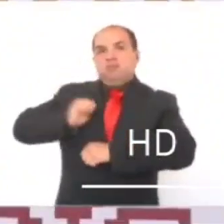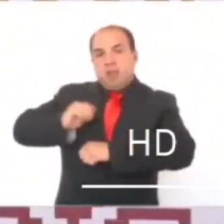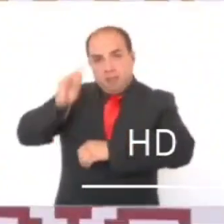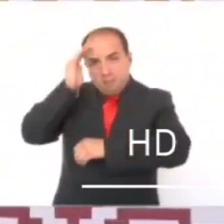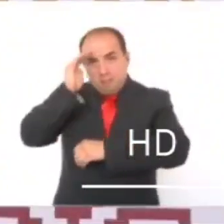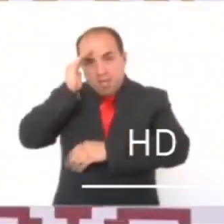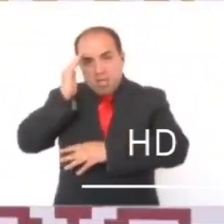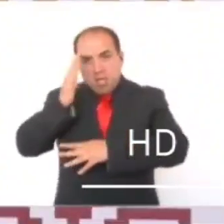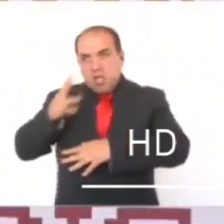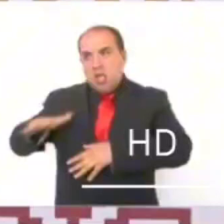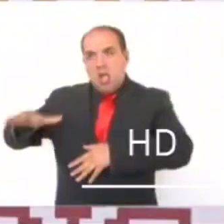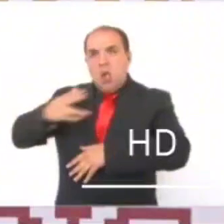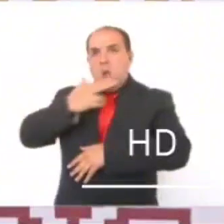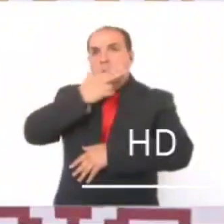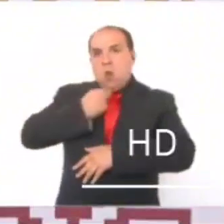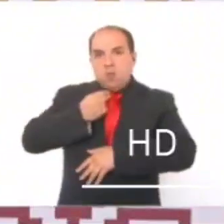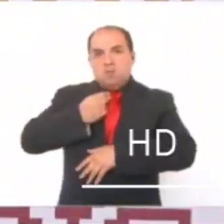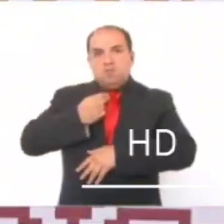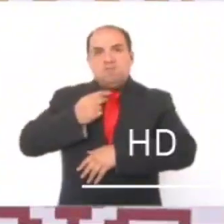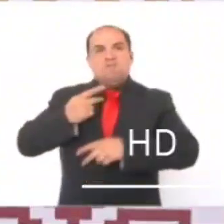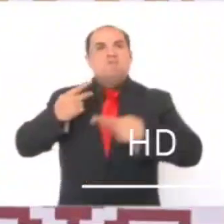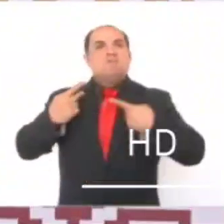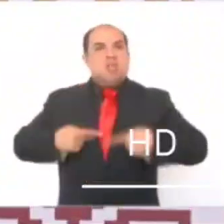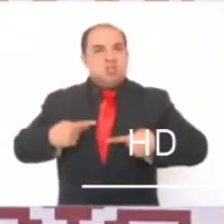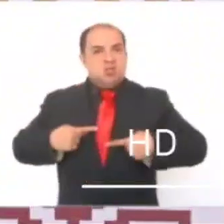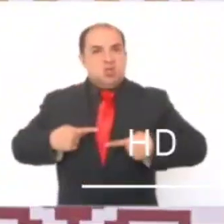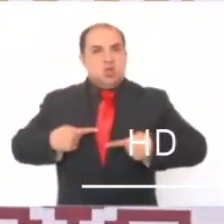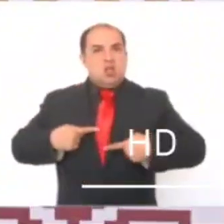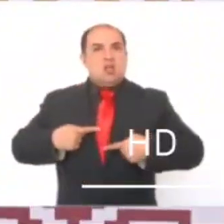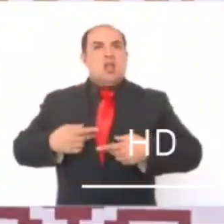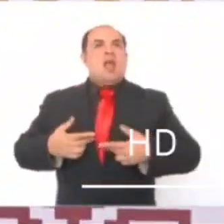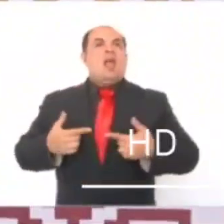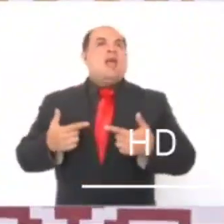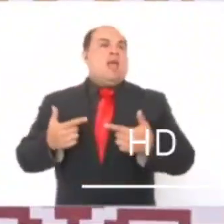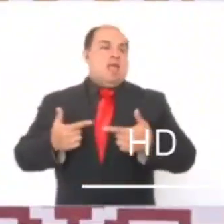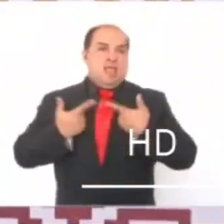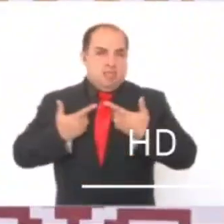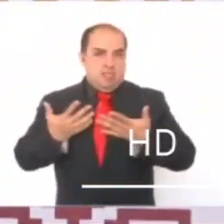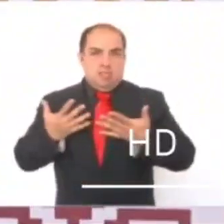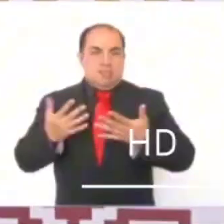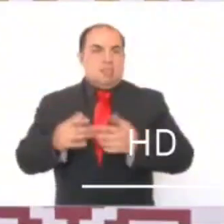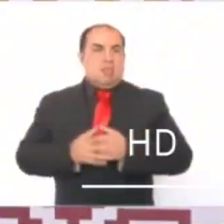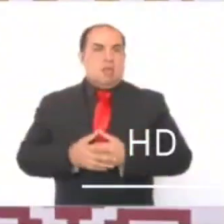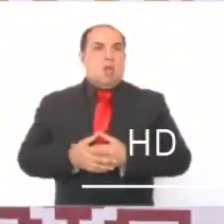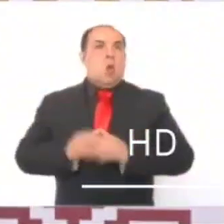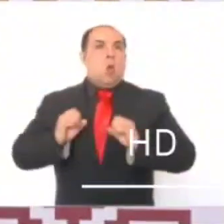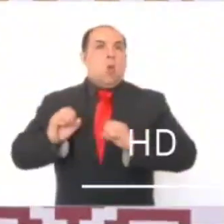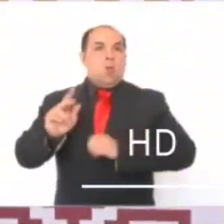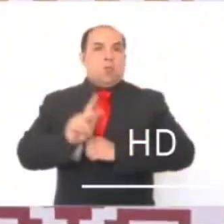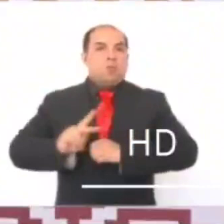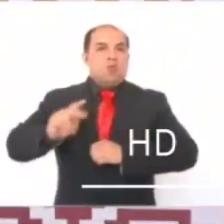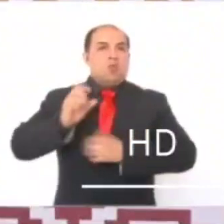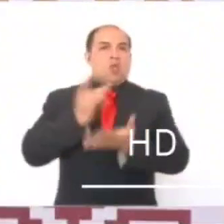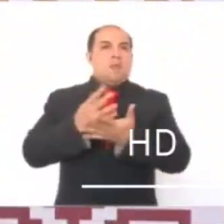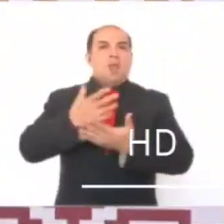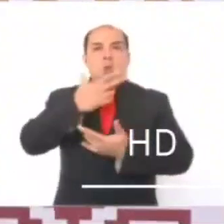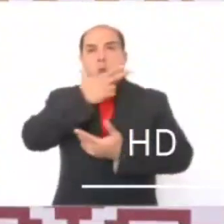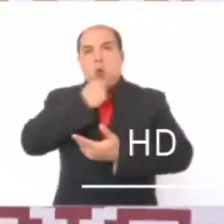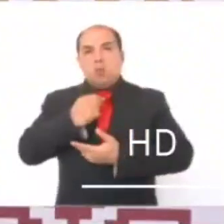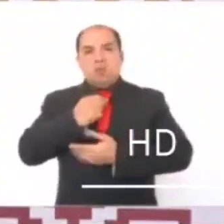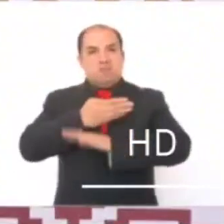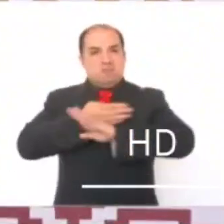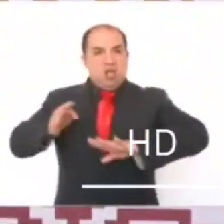consideraron como hombres, personas, gente o pueblo solamente a los varones blancos y